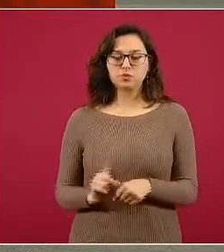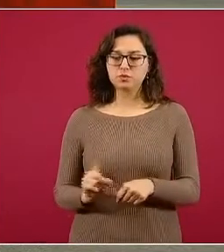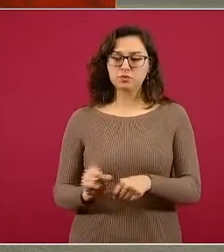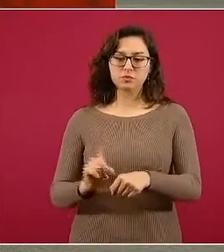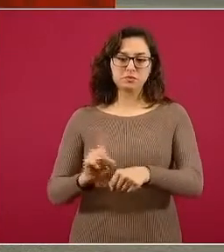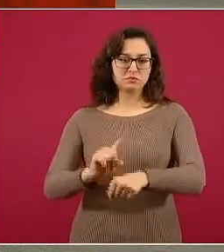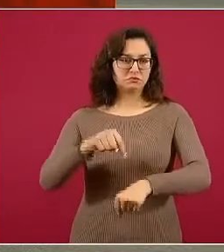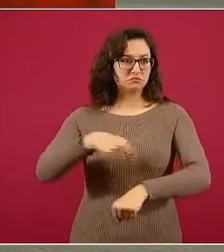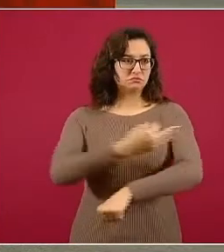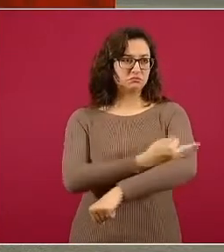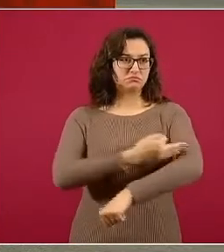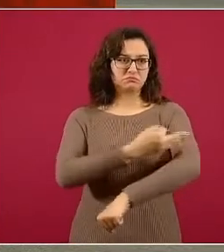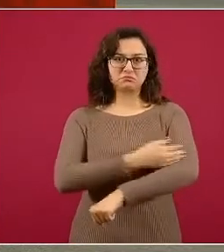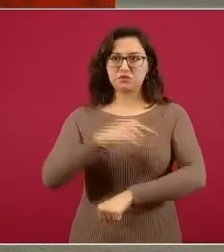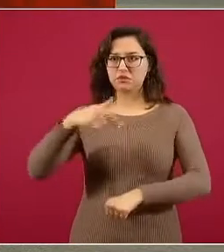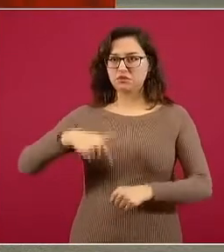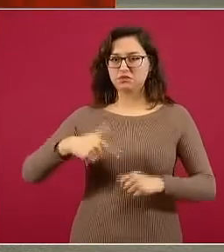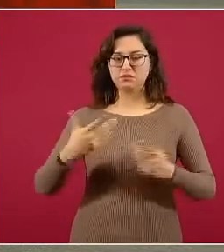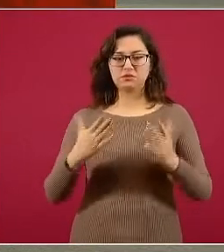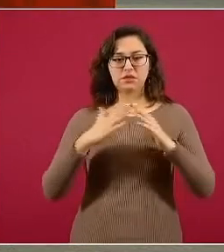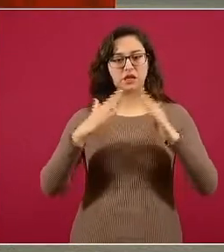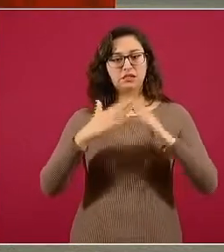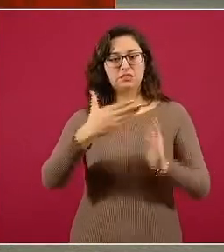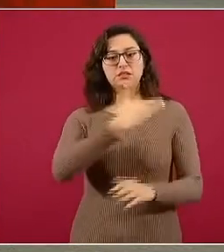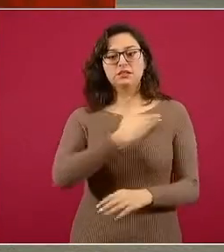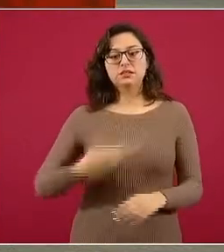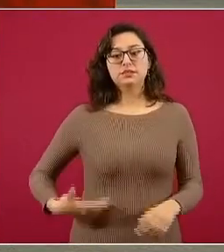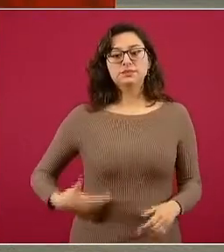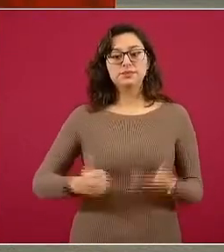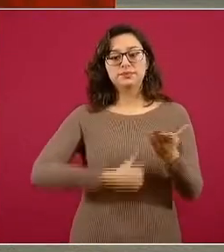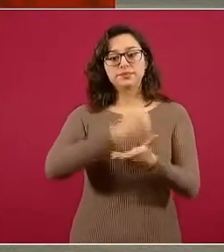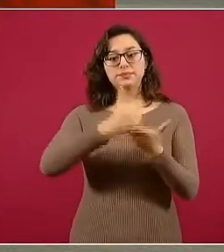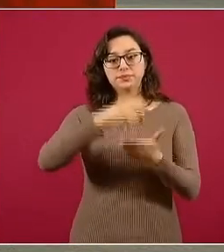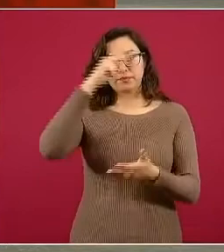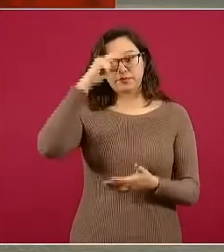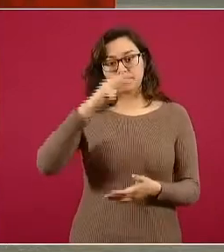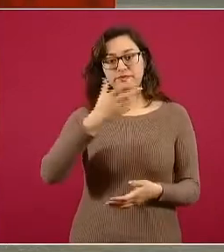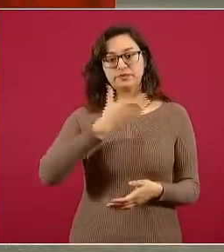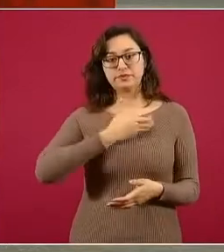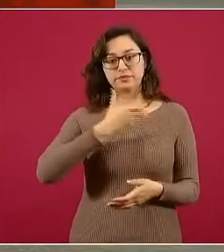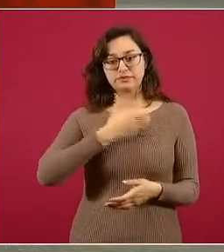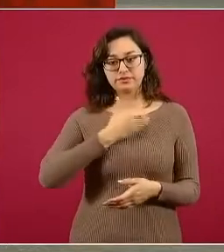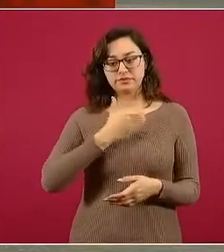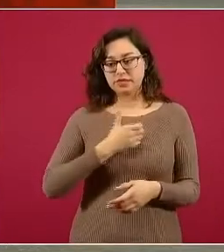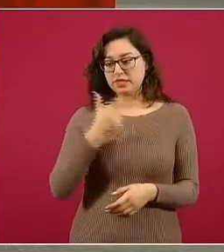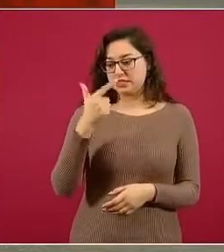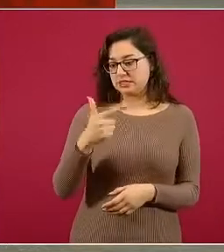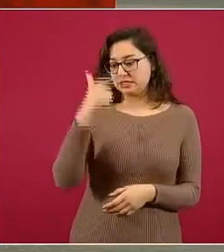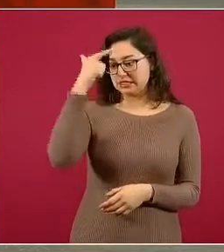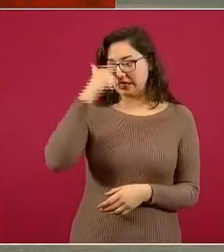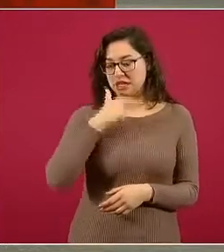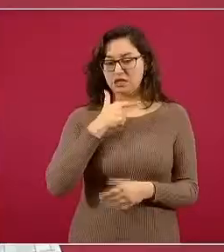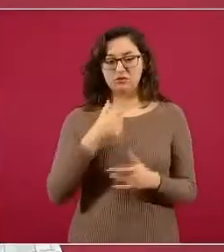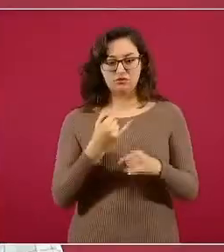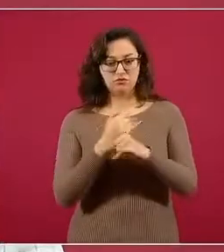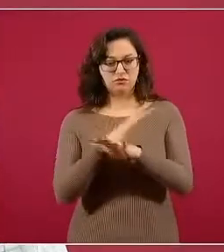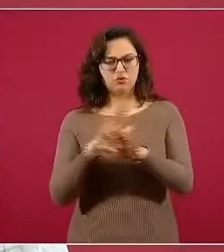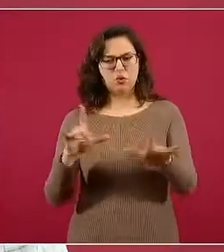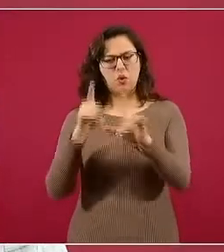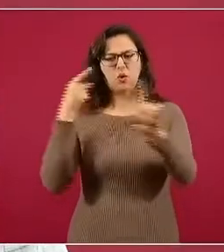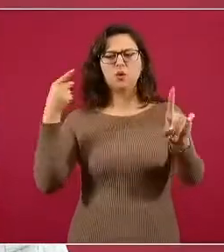desde Palacio Nacional, aquí en la Ciudad de México, a partir de las 7 de la noche, y tiene como objetivo poder actualizar e